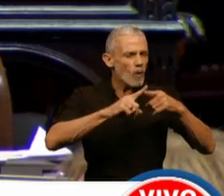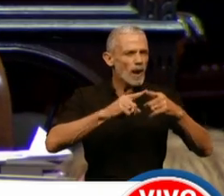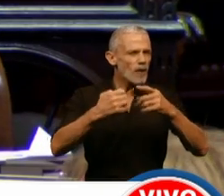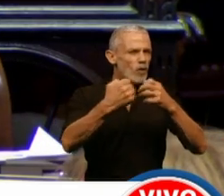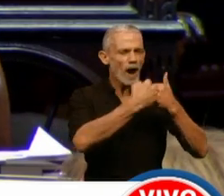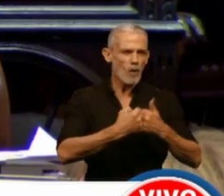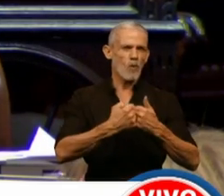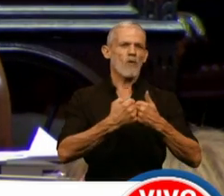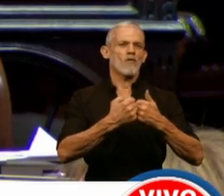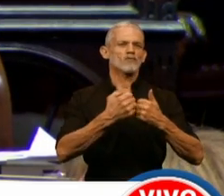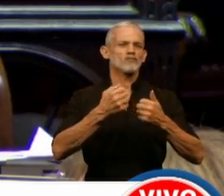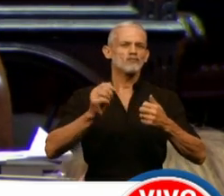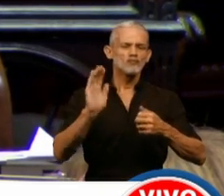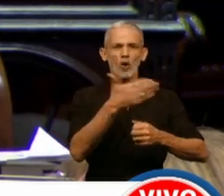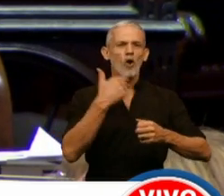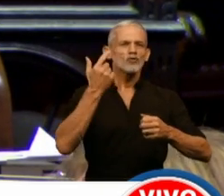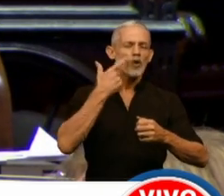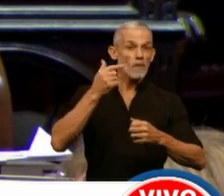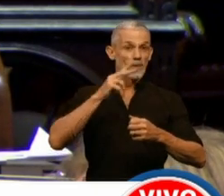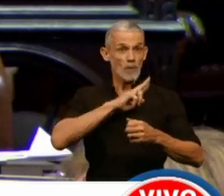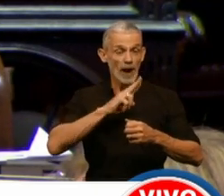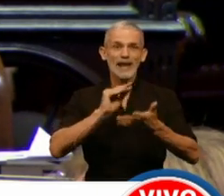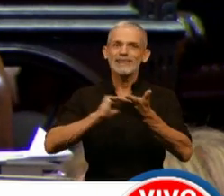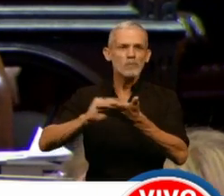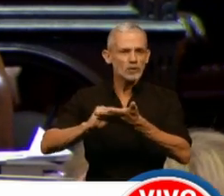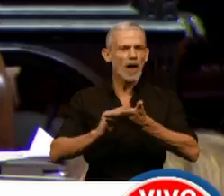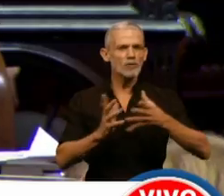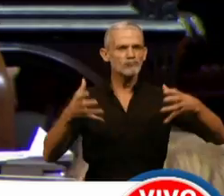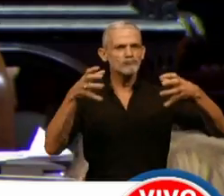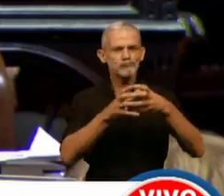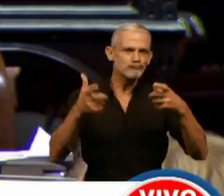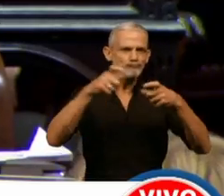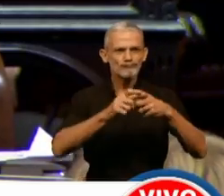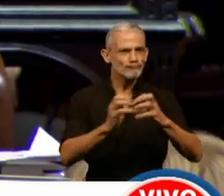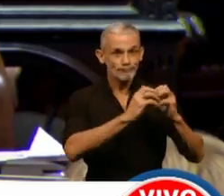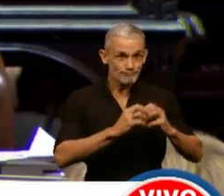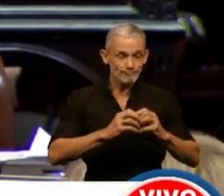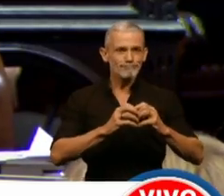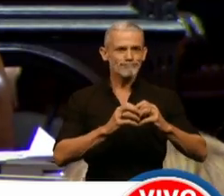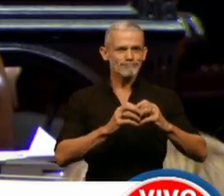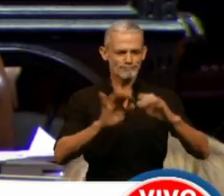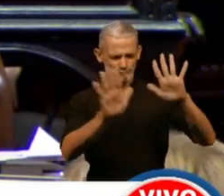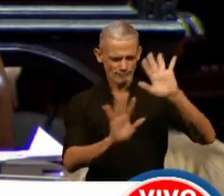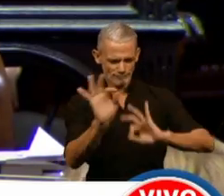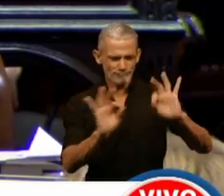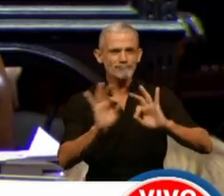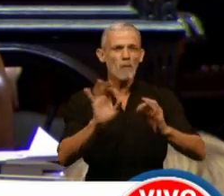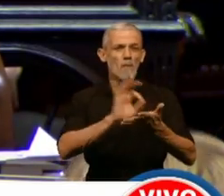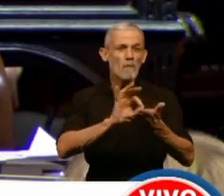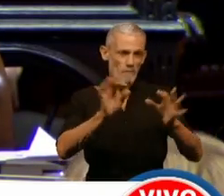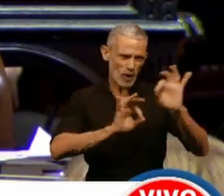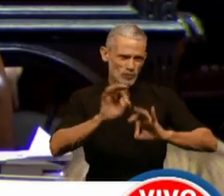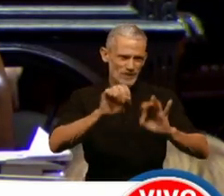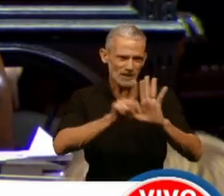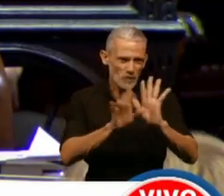consenso de todos y de todas las diputadas que participamos en esta en este proyecto